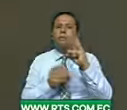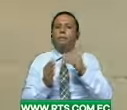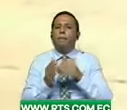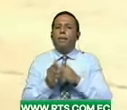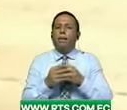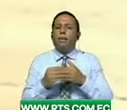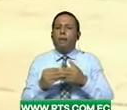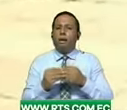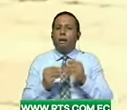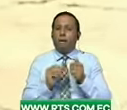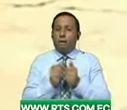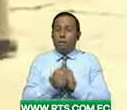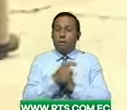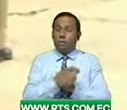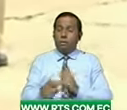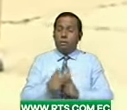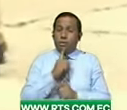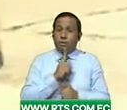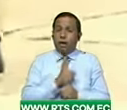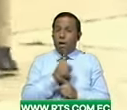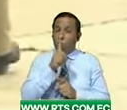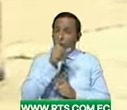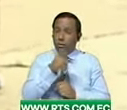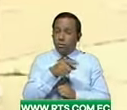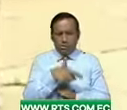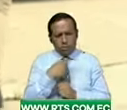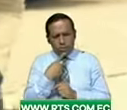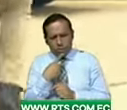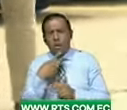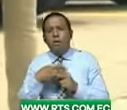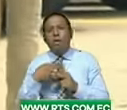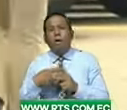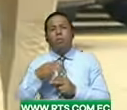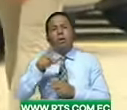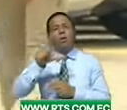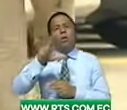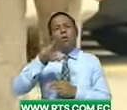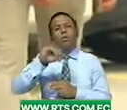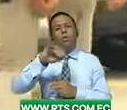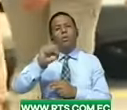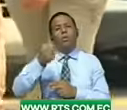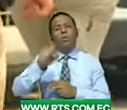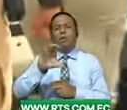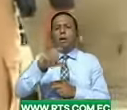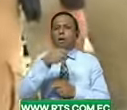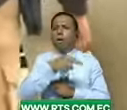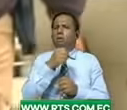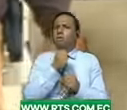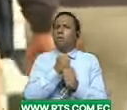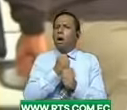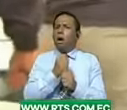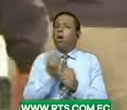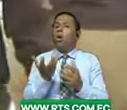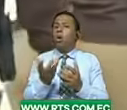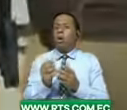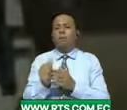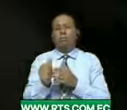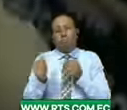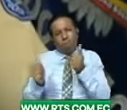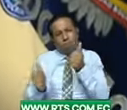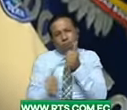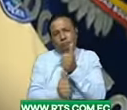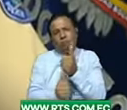Unidos. Uno de ellos fue identificado como Luis C., quien es funcionario de la Subsecretaría de